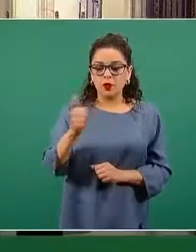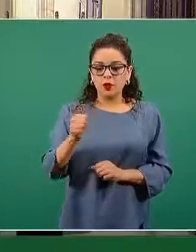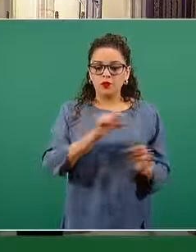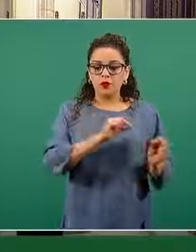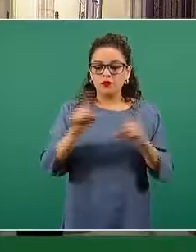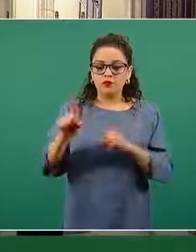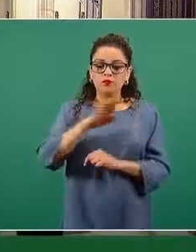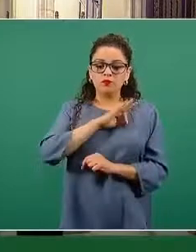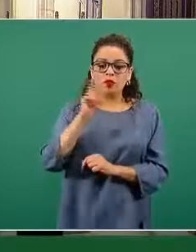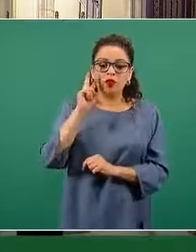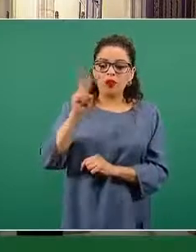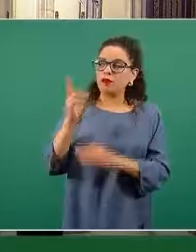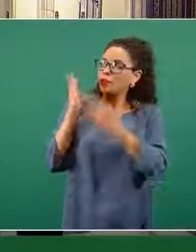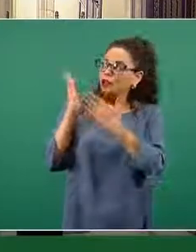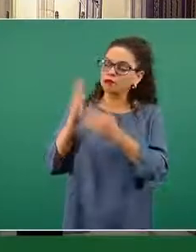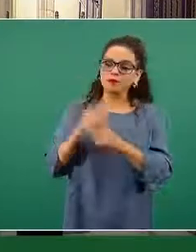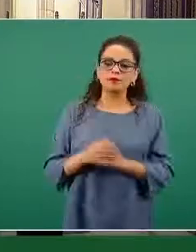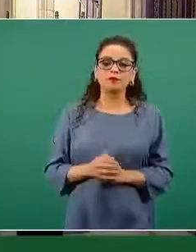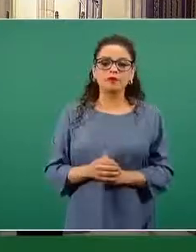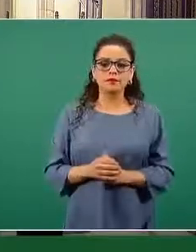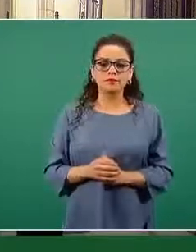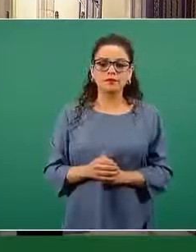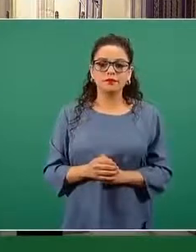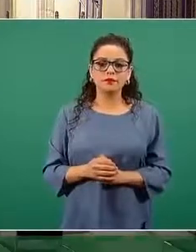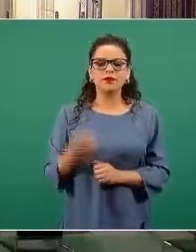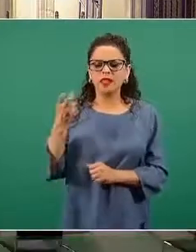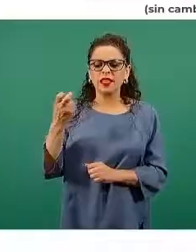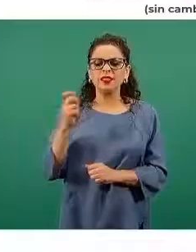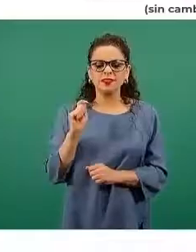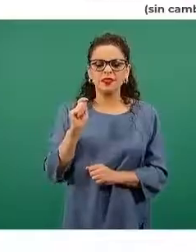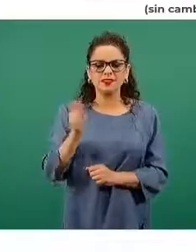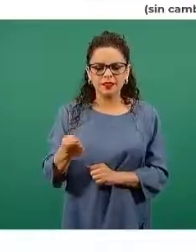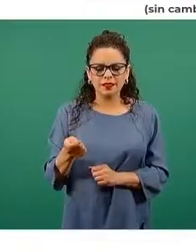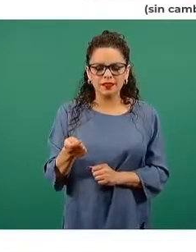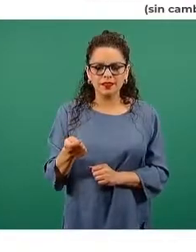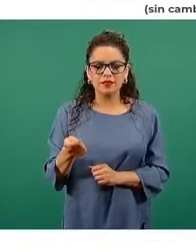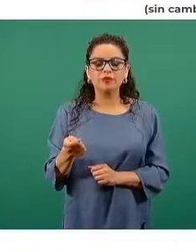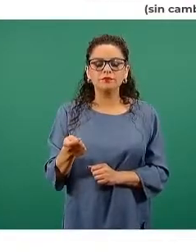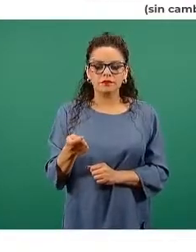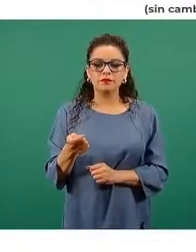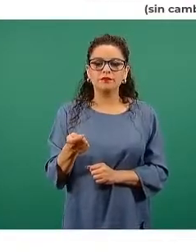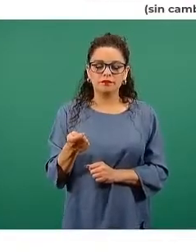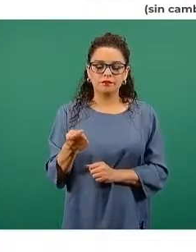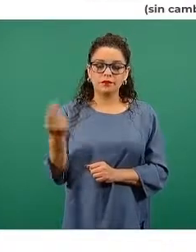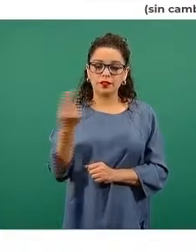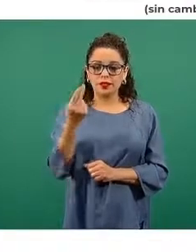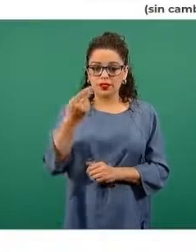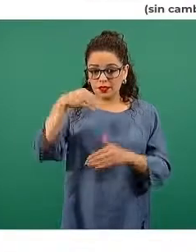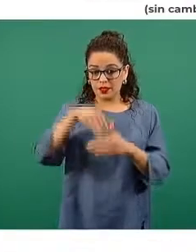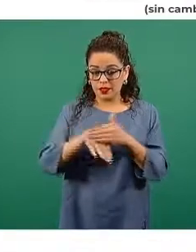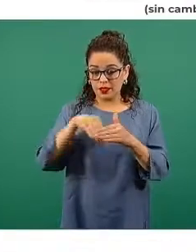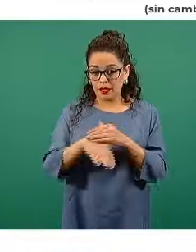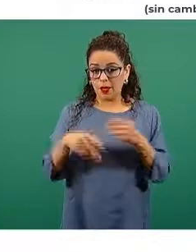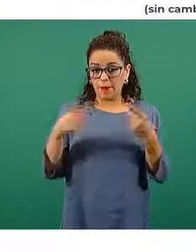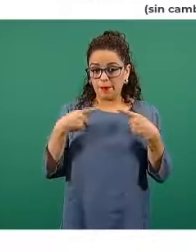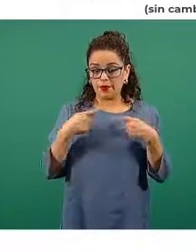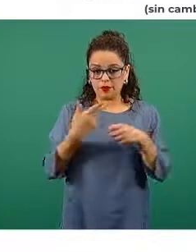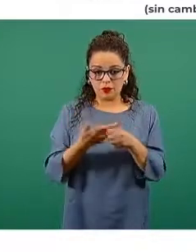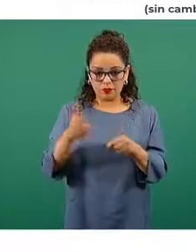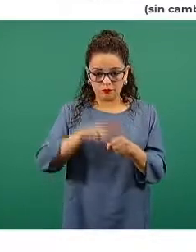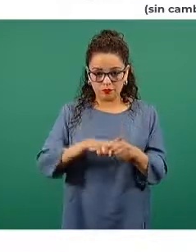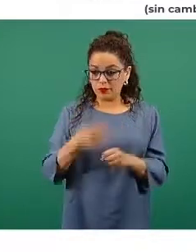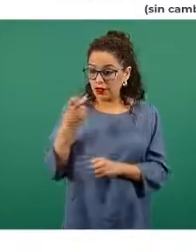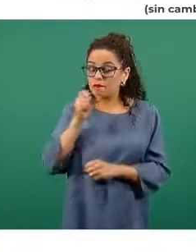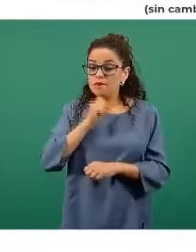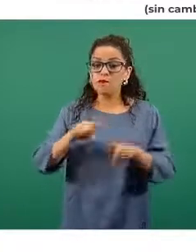diapositiva, enfocamos, como todas las noches también, al comportamiento de la demanda hospitalaria. Esto también es por día, se